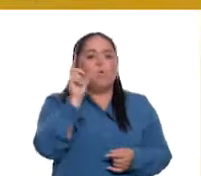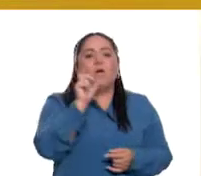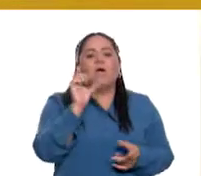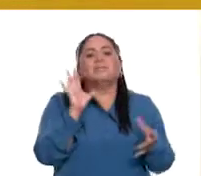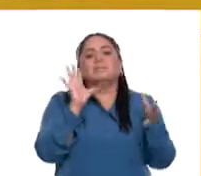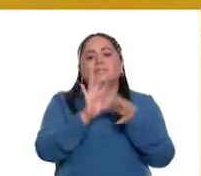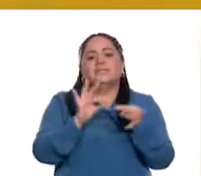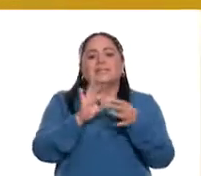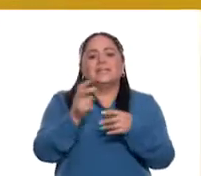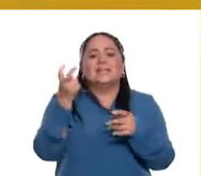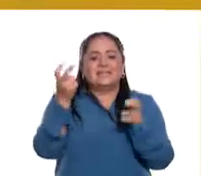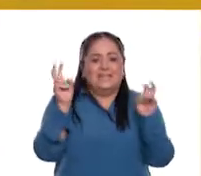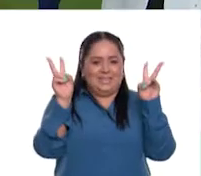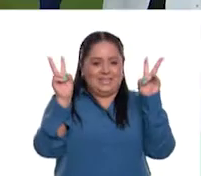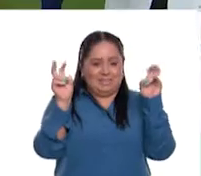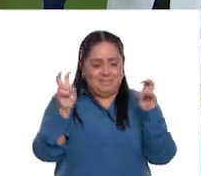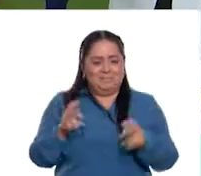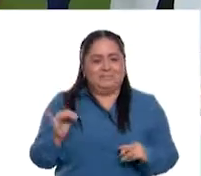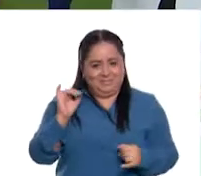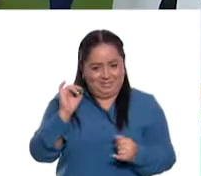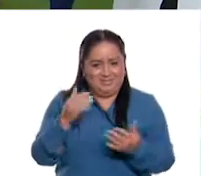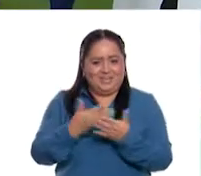hablamos sobre este tema. ¡Sale!